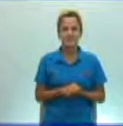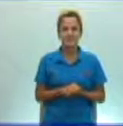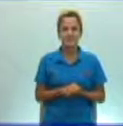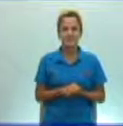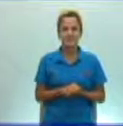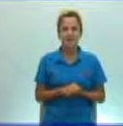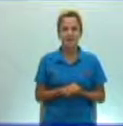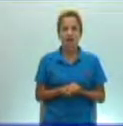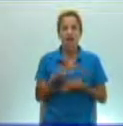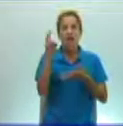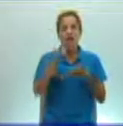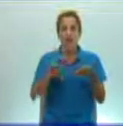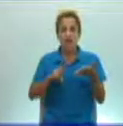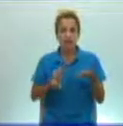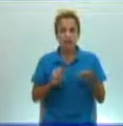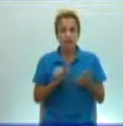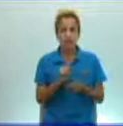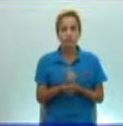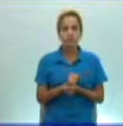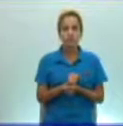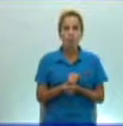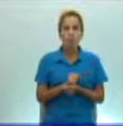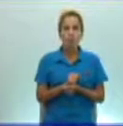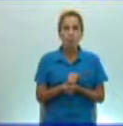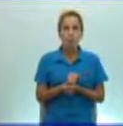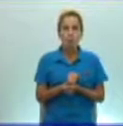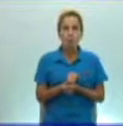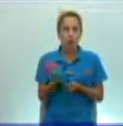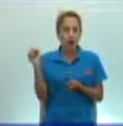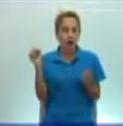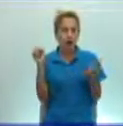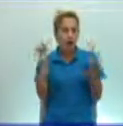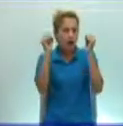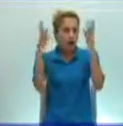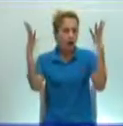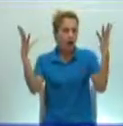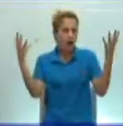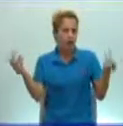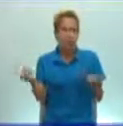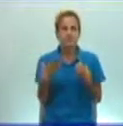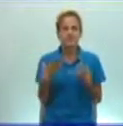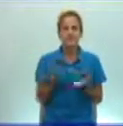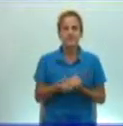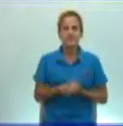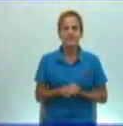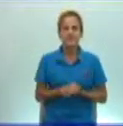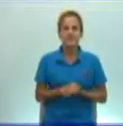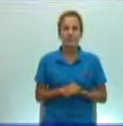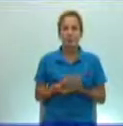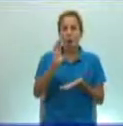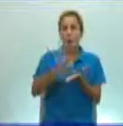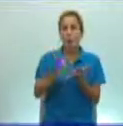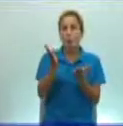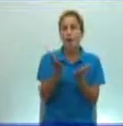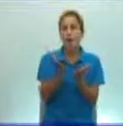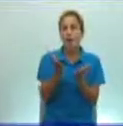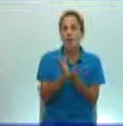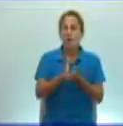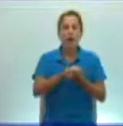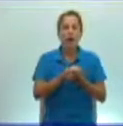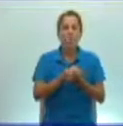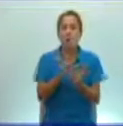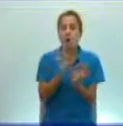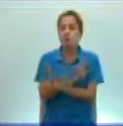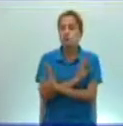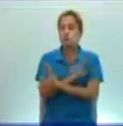La lectura nutre, enciende y aviva. Es que un libro es un amigo